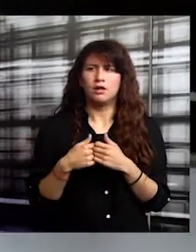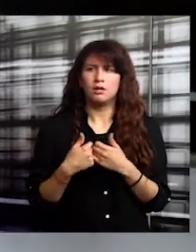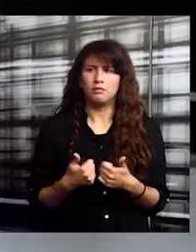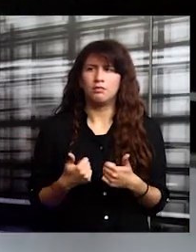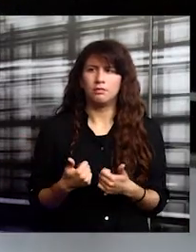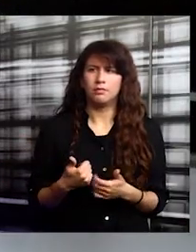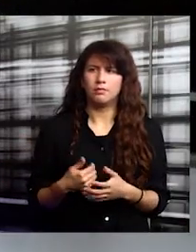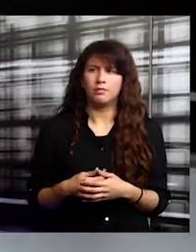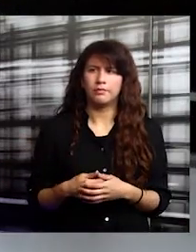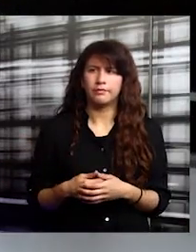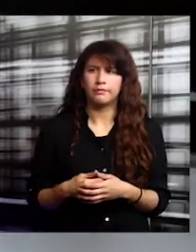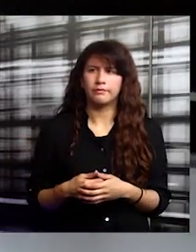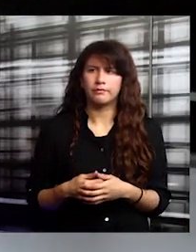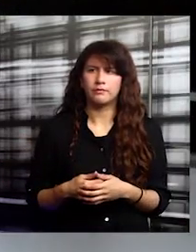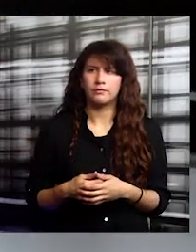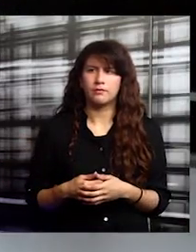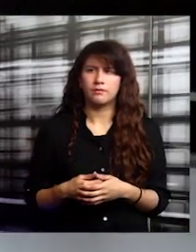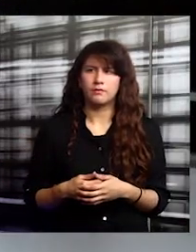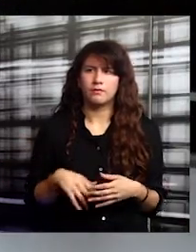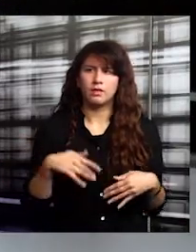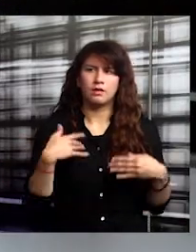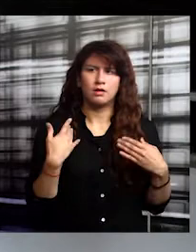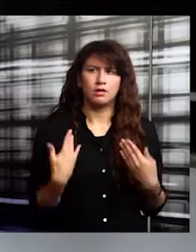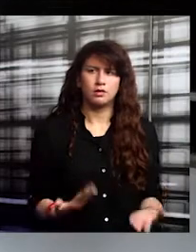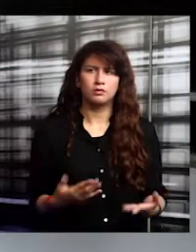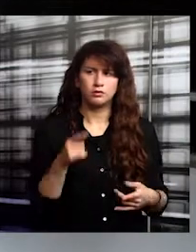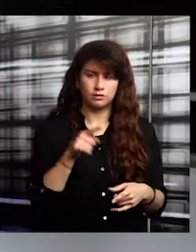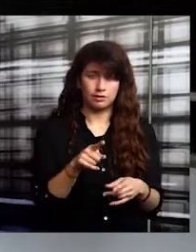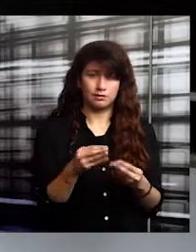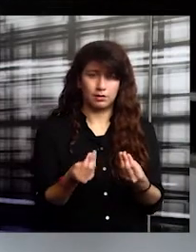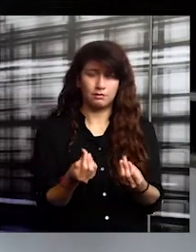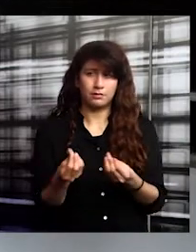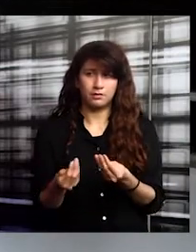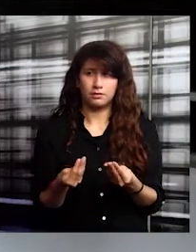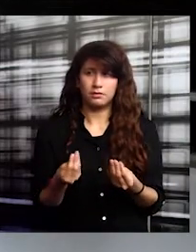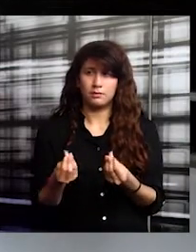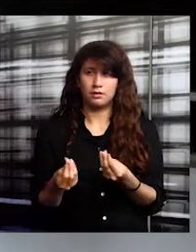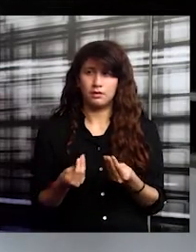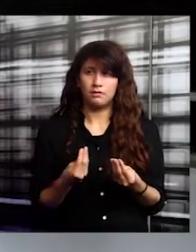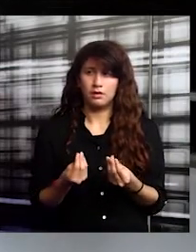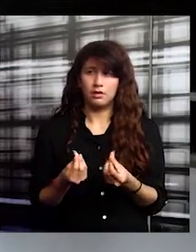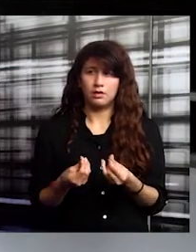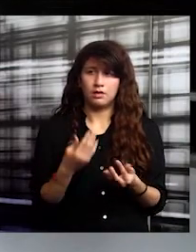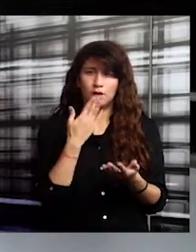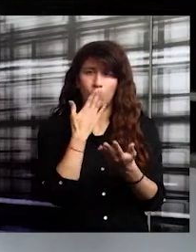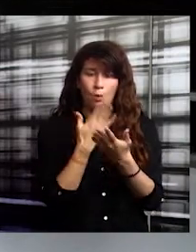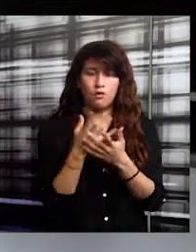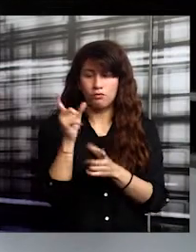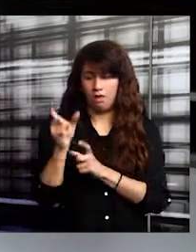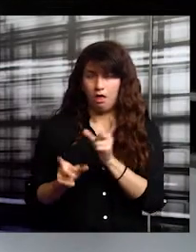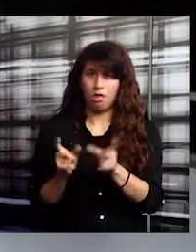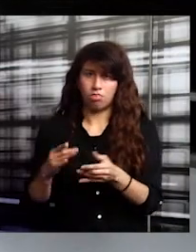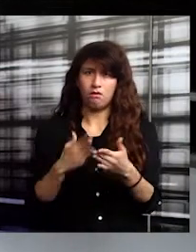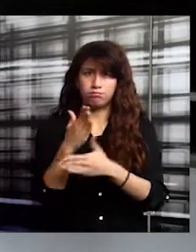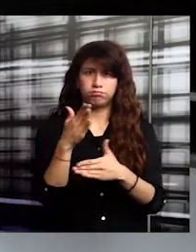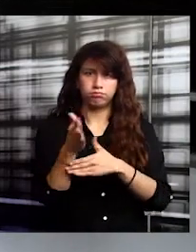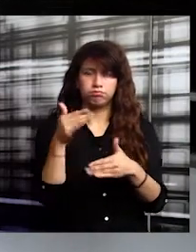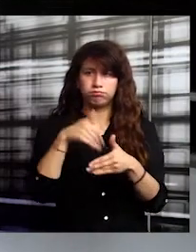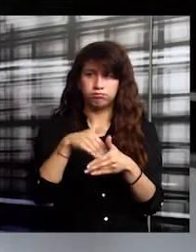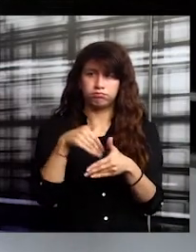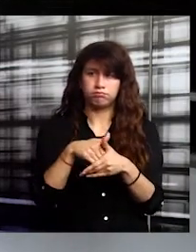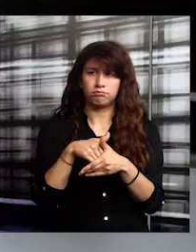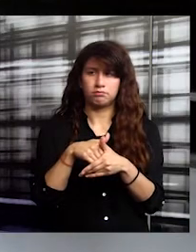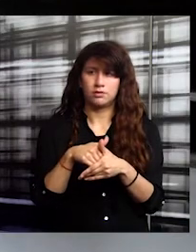perspectiva, cuando se vaya, ¿no es cierto?, a votar, y yo creo que ese es un tema importante también a tratar, porque hoy día nos están diciendo a